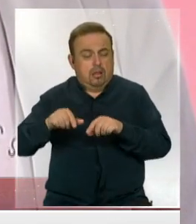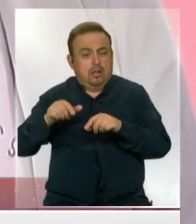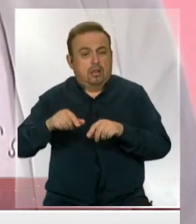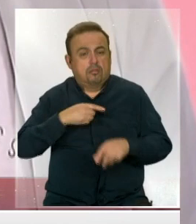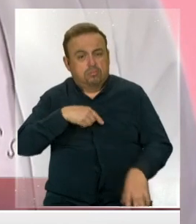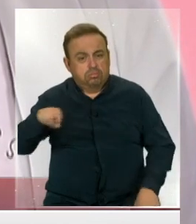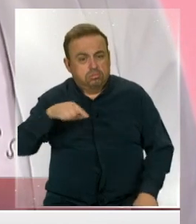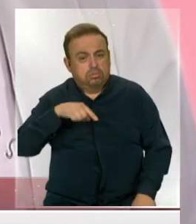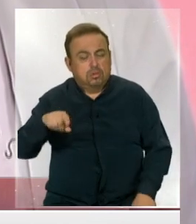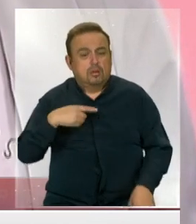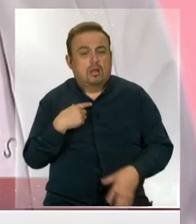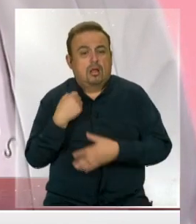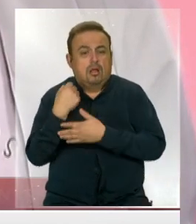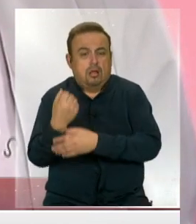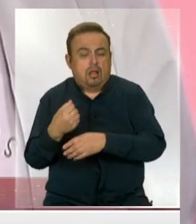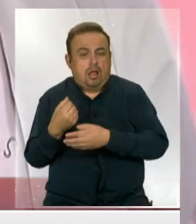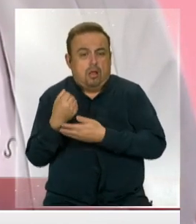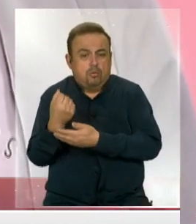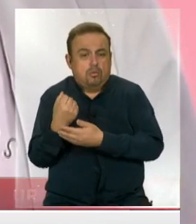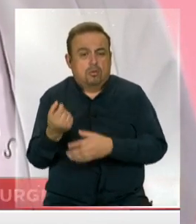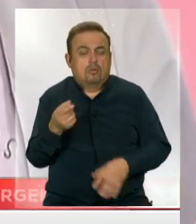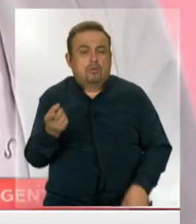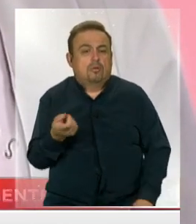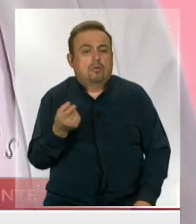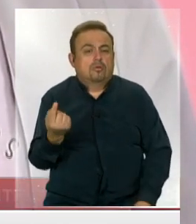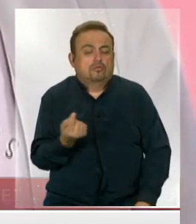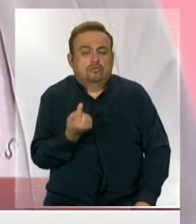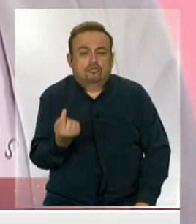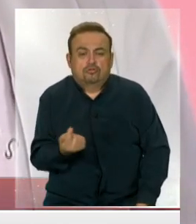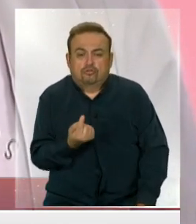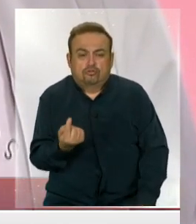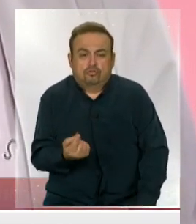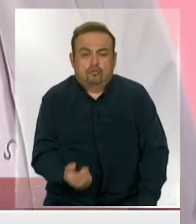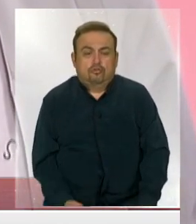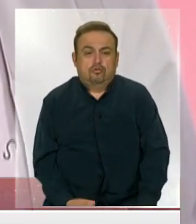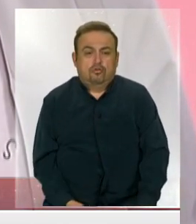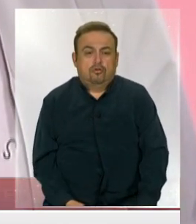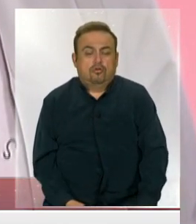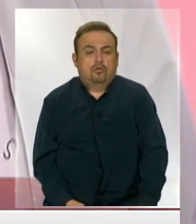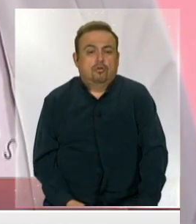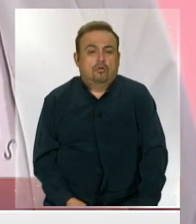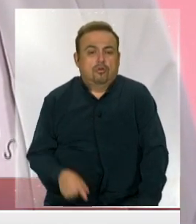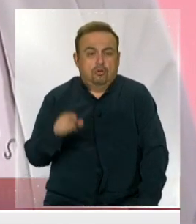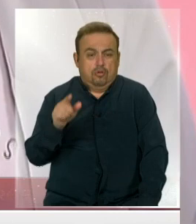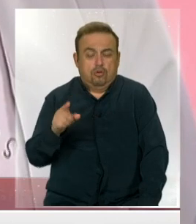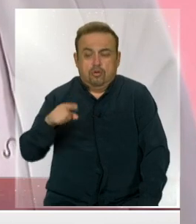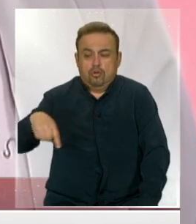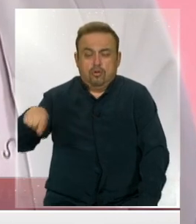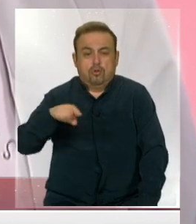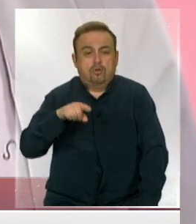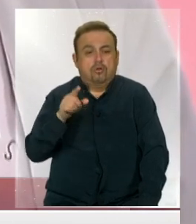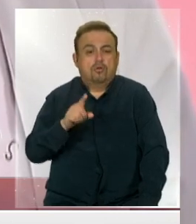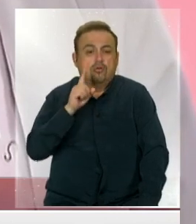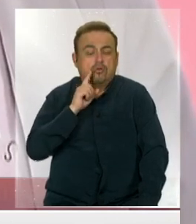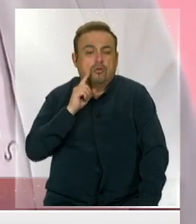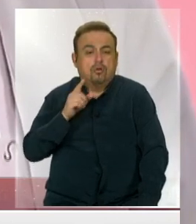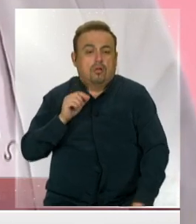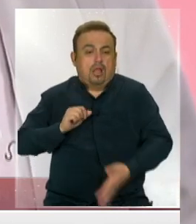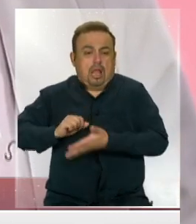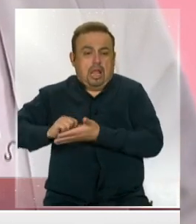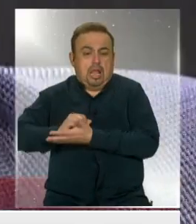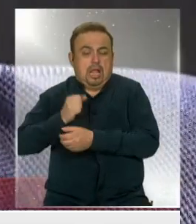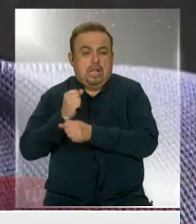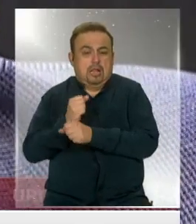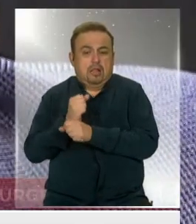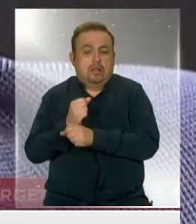iba y le prestaba su tiempo. Había quedado prácticamente, pura y exclusivamente, en manos de él, quienes eran sus empleados,